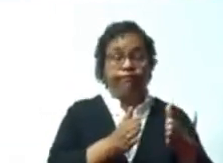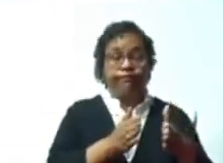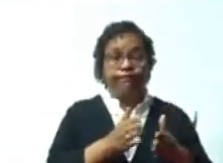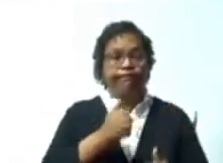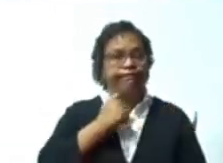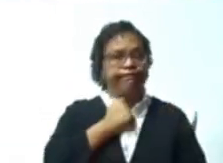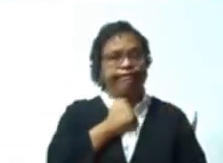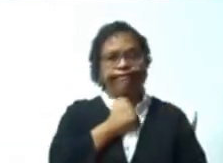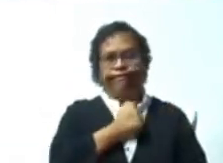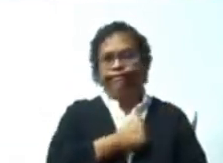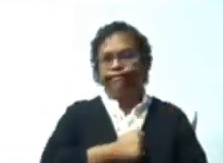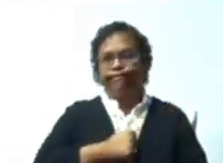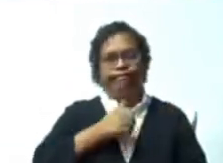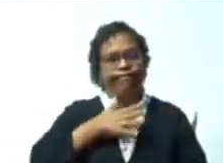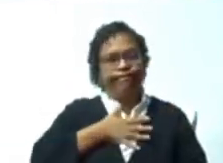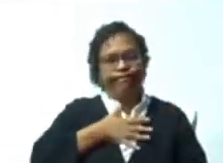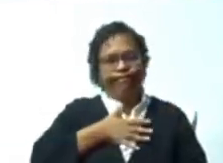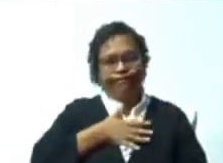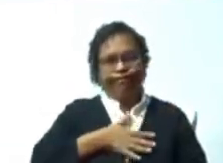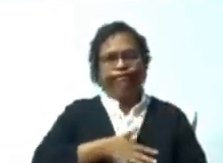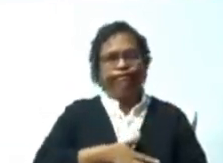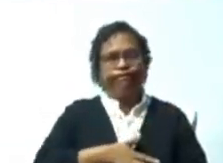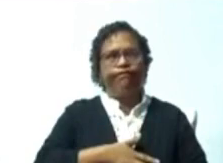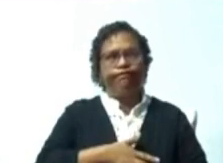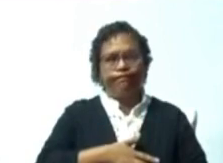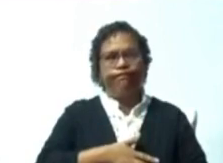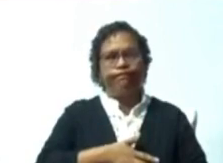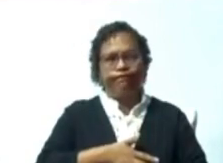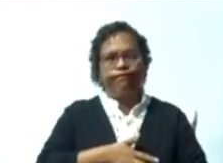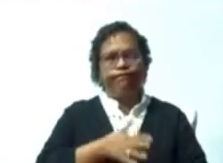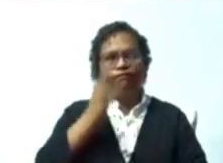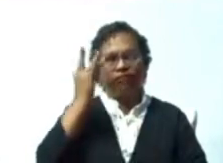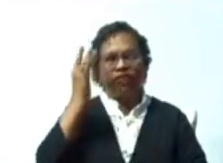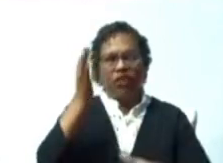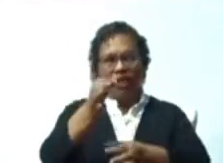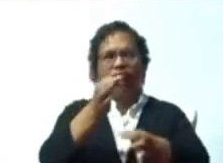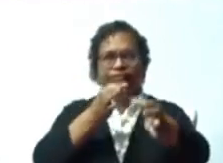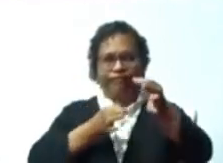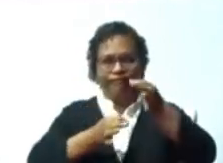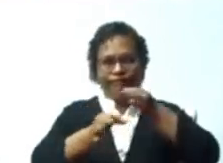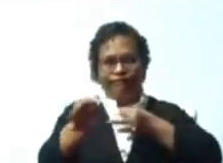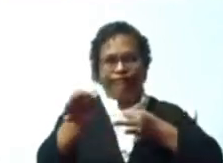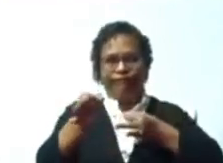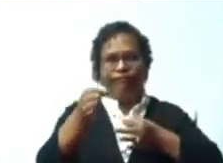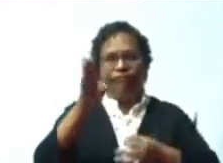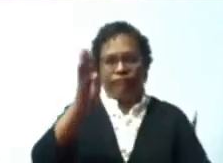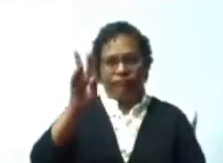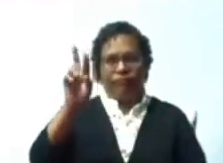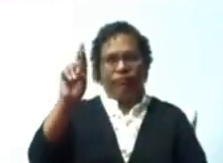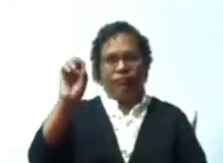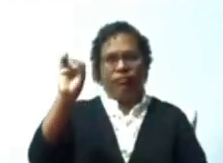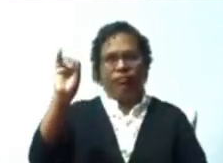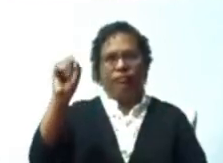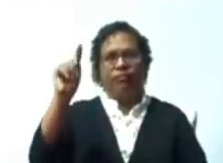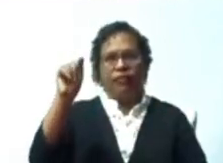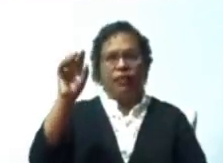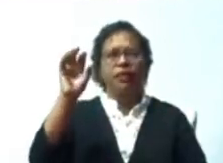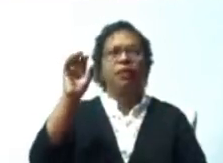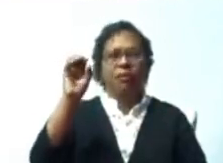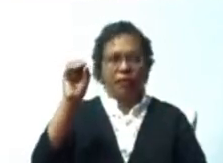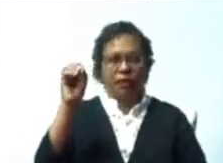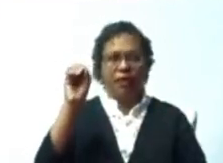tener nosotros que asumir esta tarea y que la